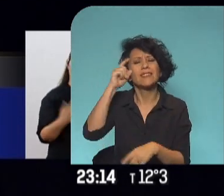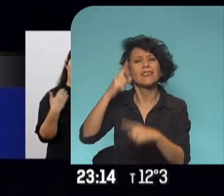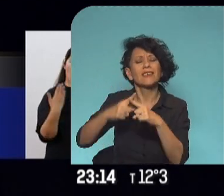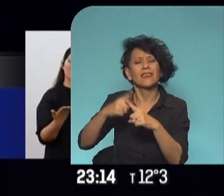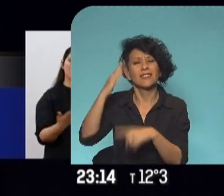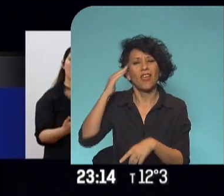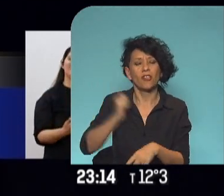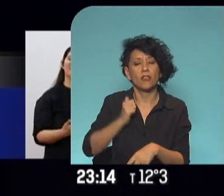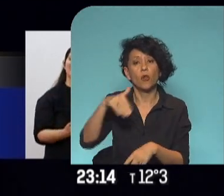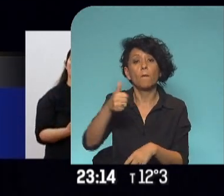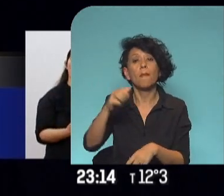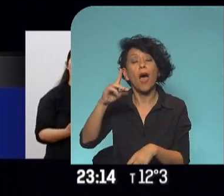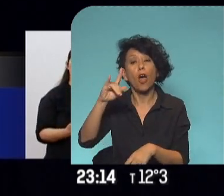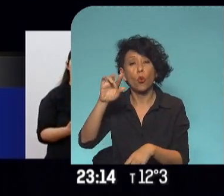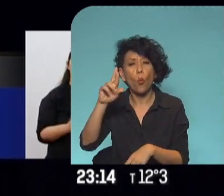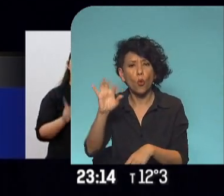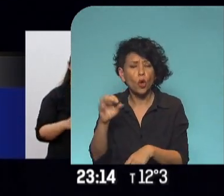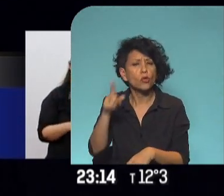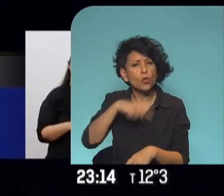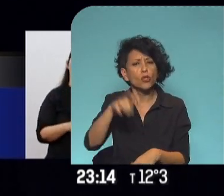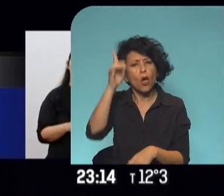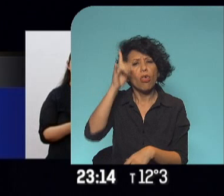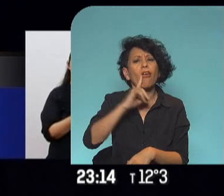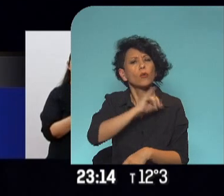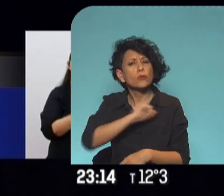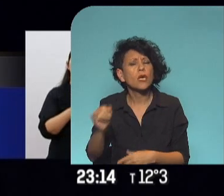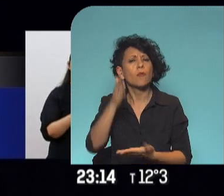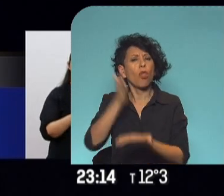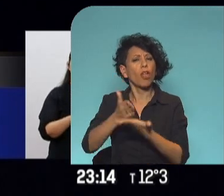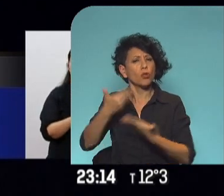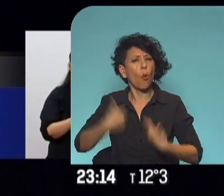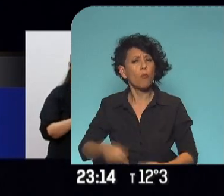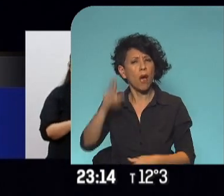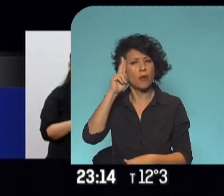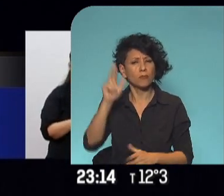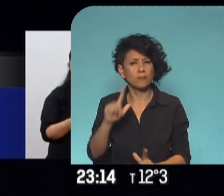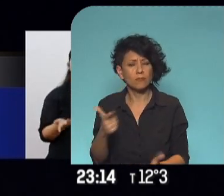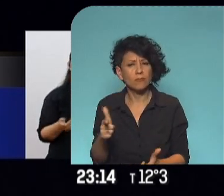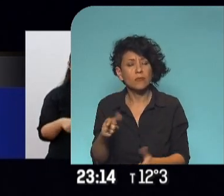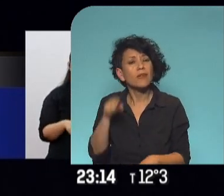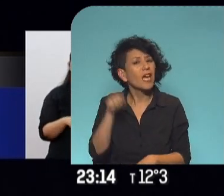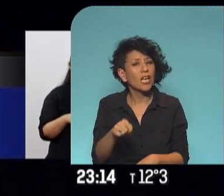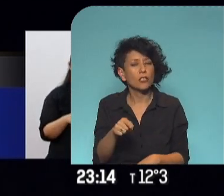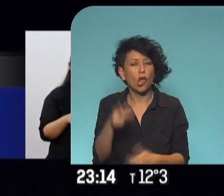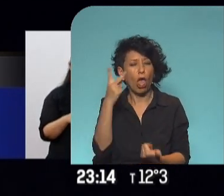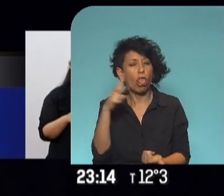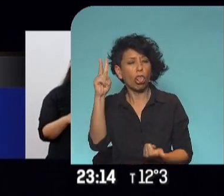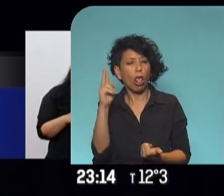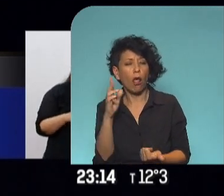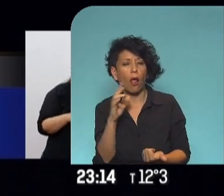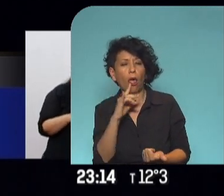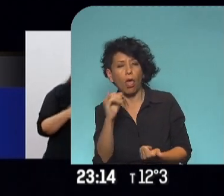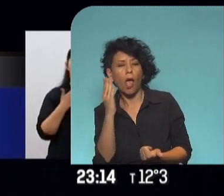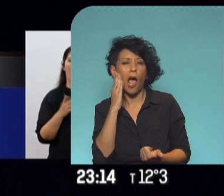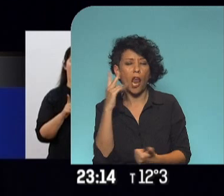al presidente Guaidó y hemos denunciado la violación de los derechos humanos en Venezuela. En esto no puede haber dobles discursos. O